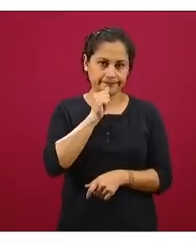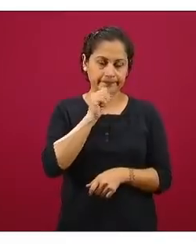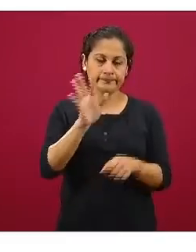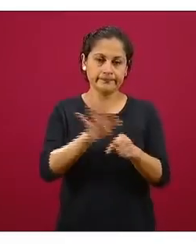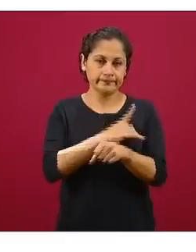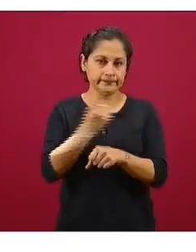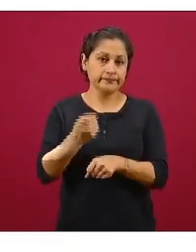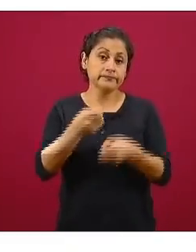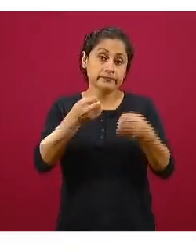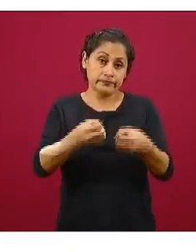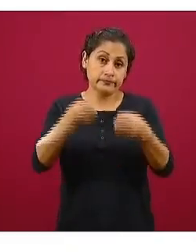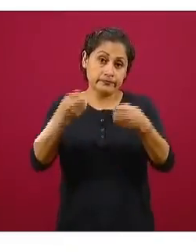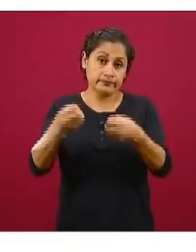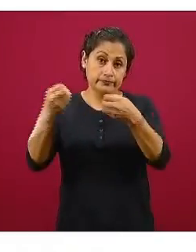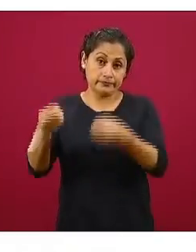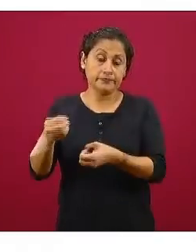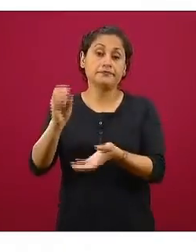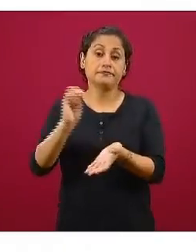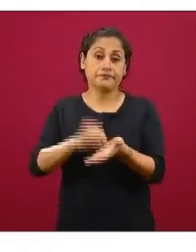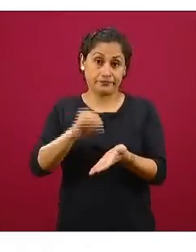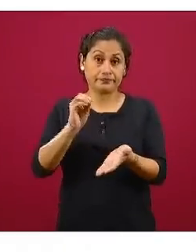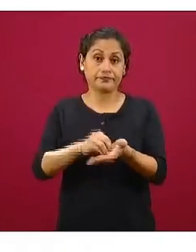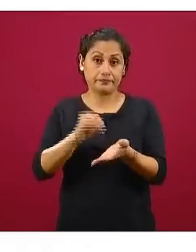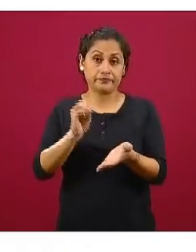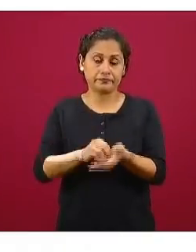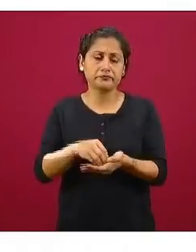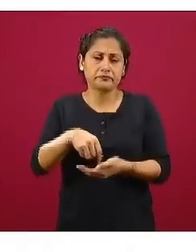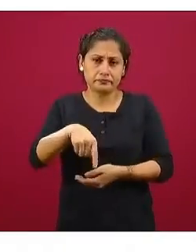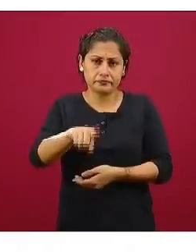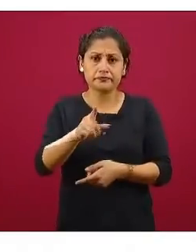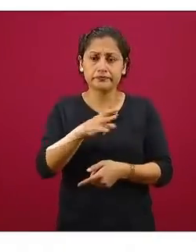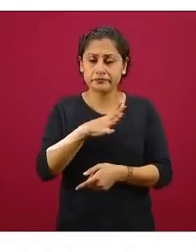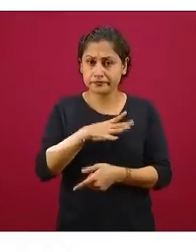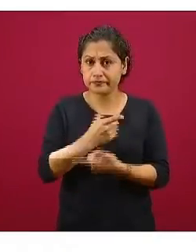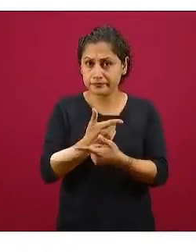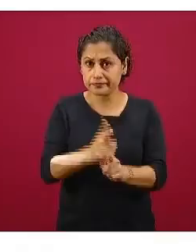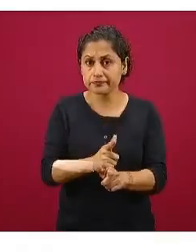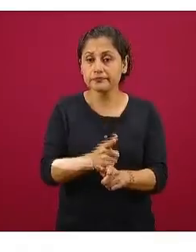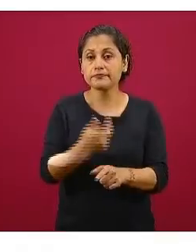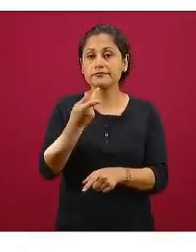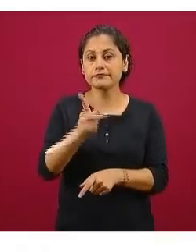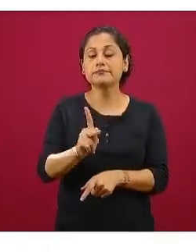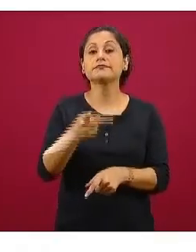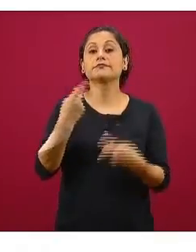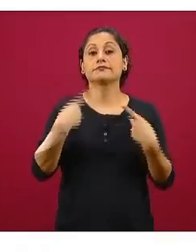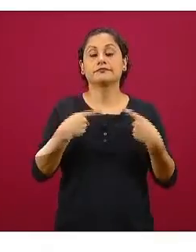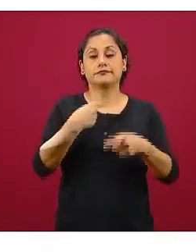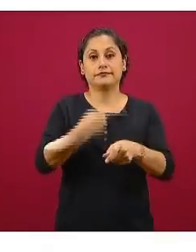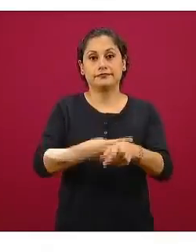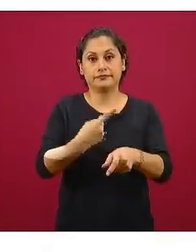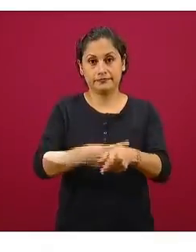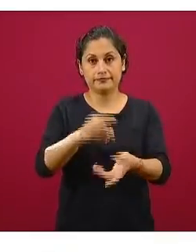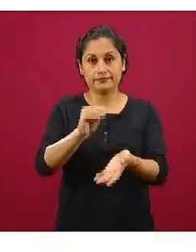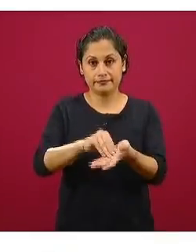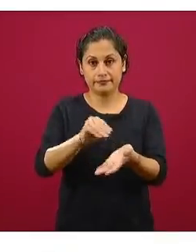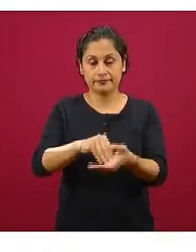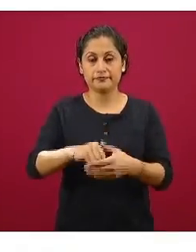permanecen ocupadas las camas y desde luego las personas siguen ahí enfermas. La siguiente.